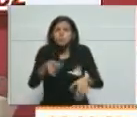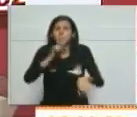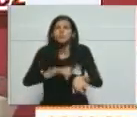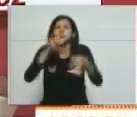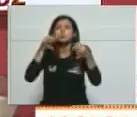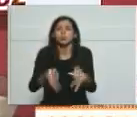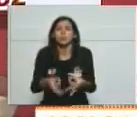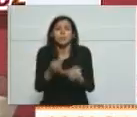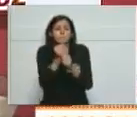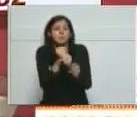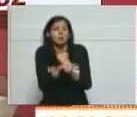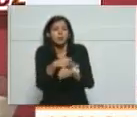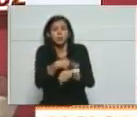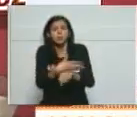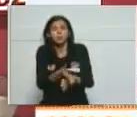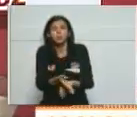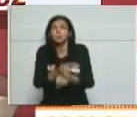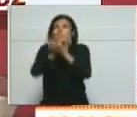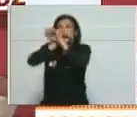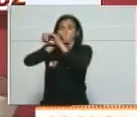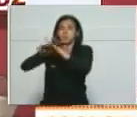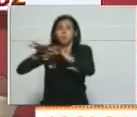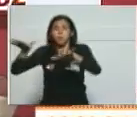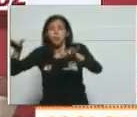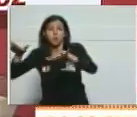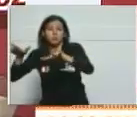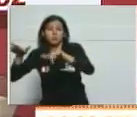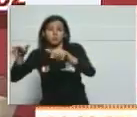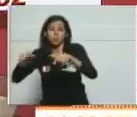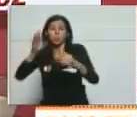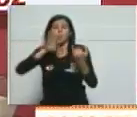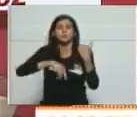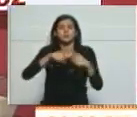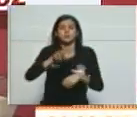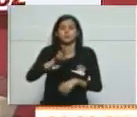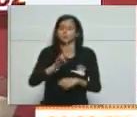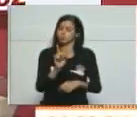no espere que le dé la vuelta al mundo para después justificar las cosas.